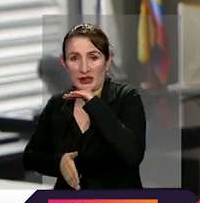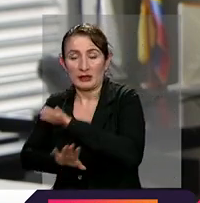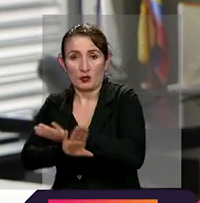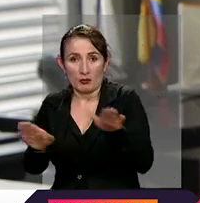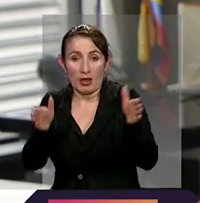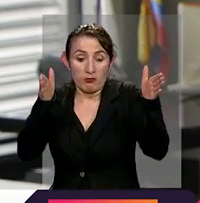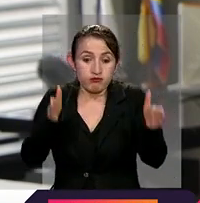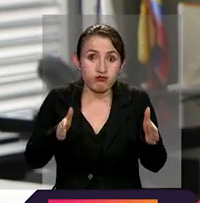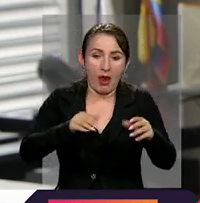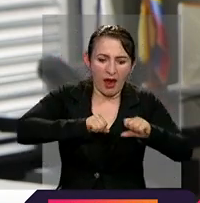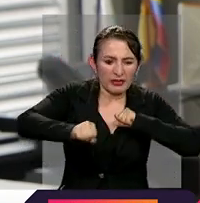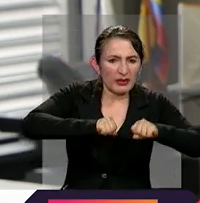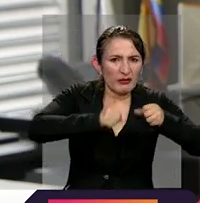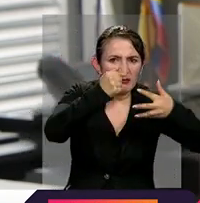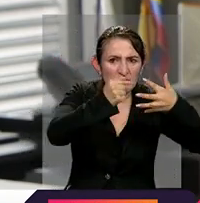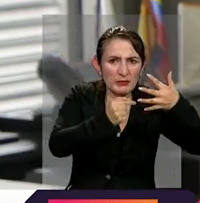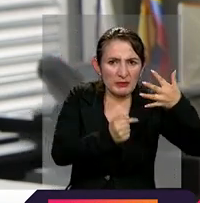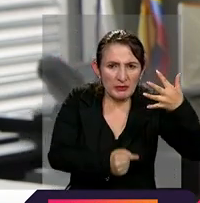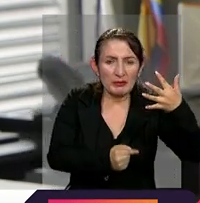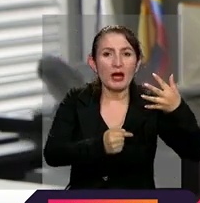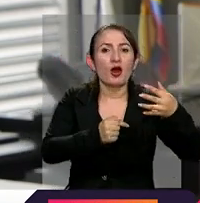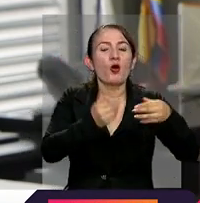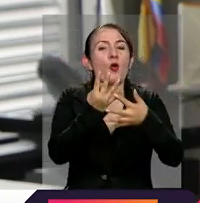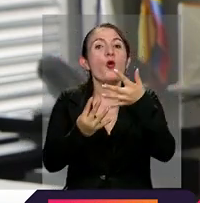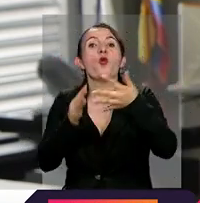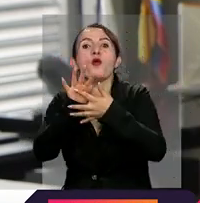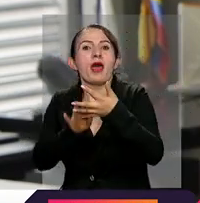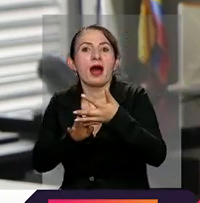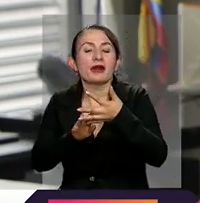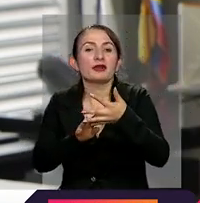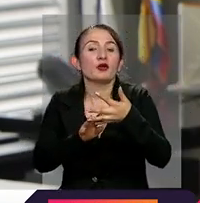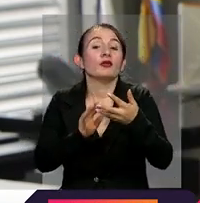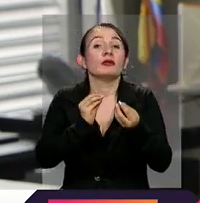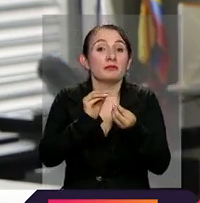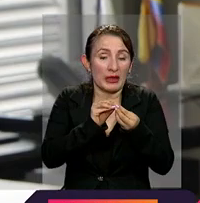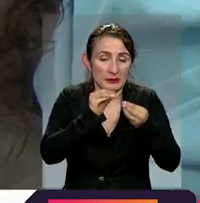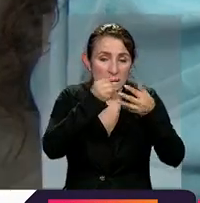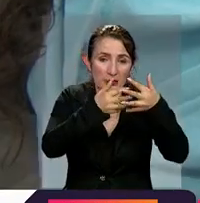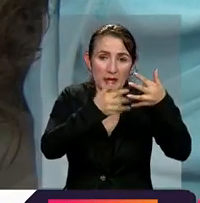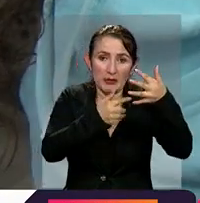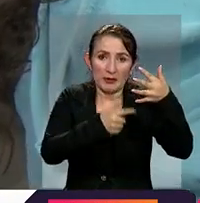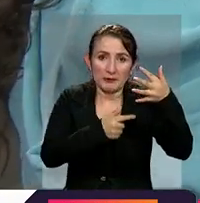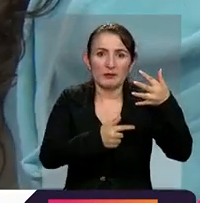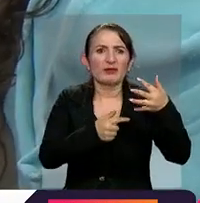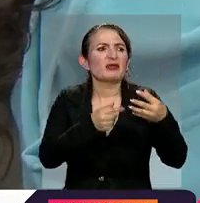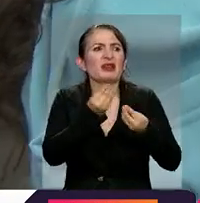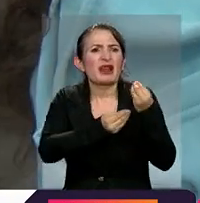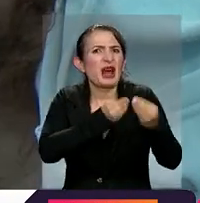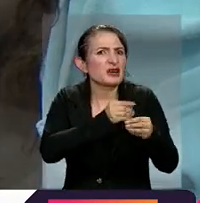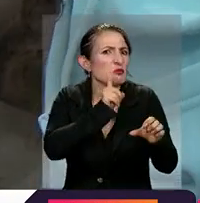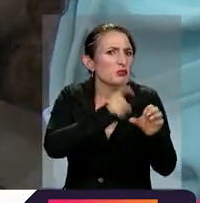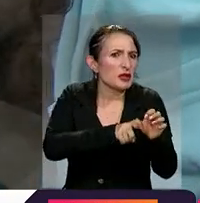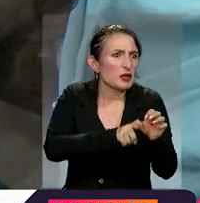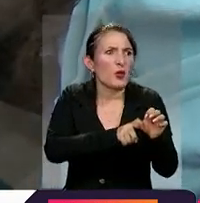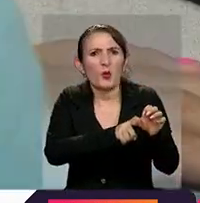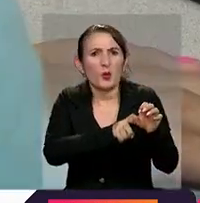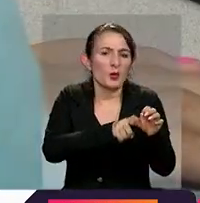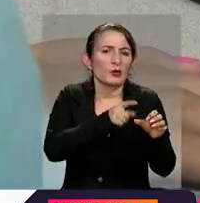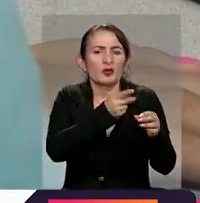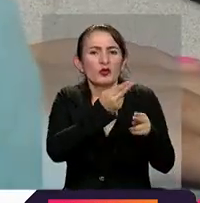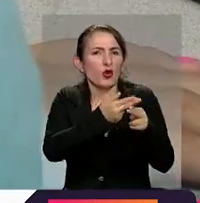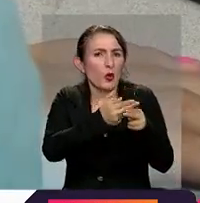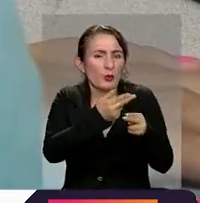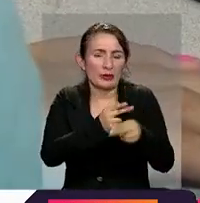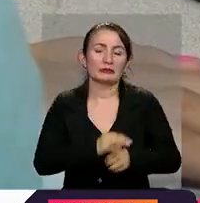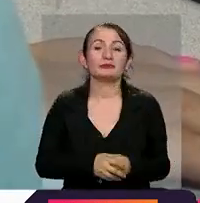terminación, actividades adelantadas, horario que se realizó dichas actividades, modalidad de vinculación o